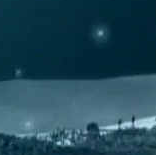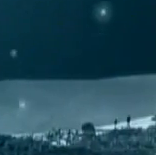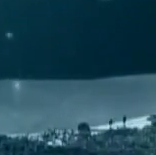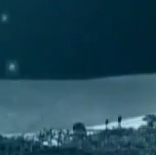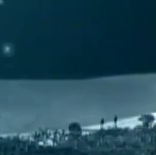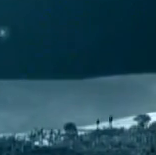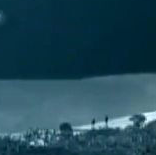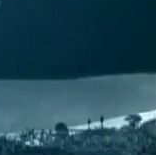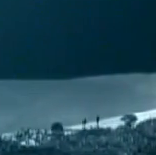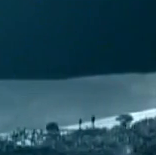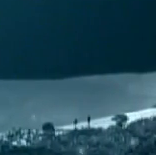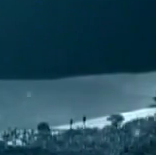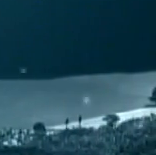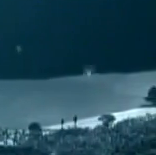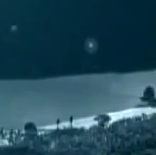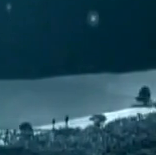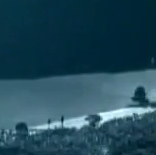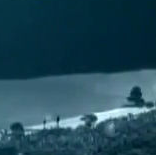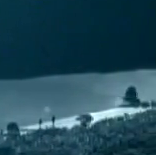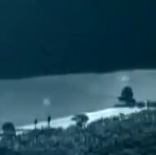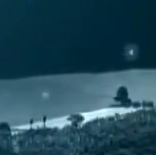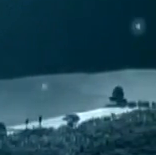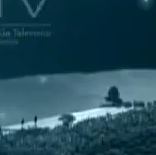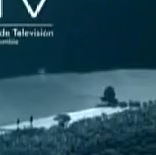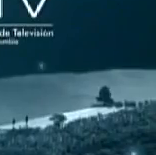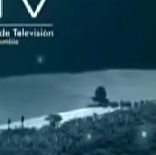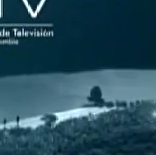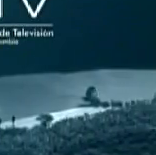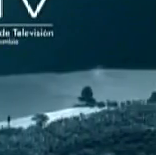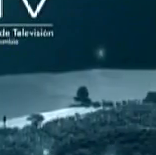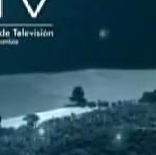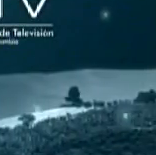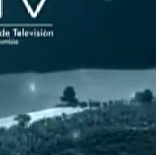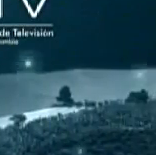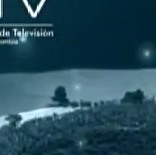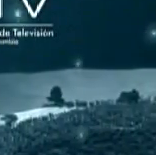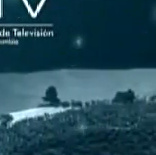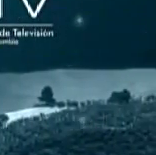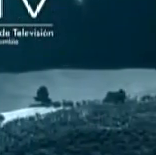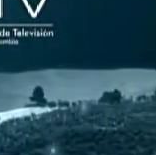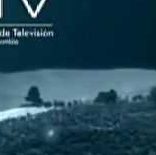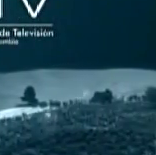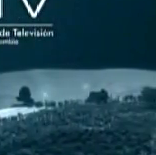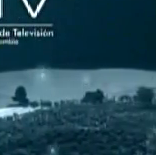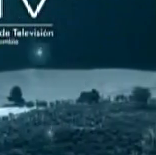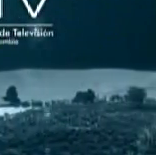de la Televisión y los contenidos de la Autoridad Nacional de Televisión, ANTV.